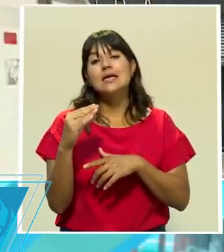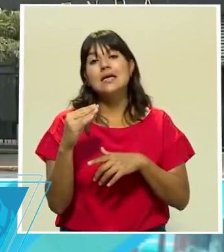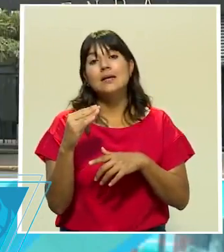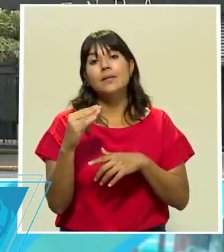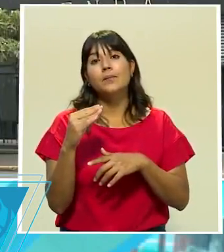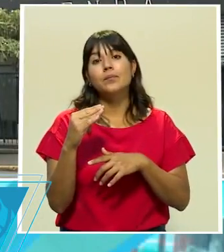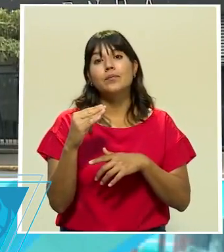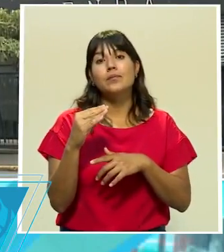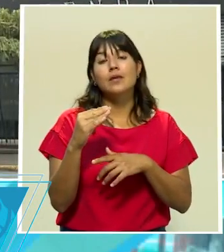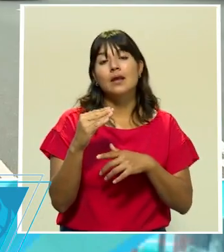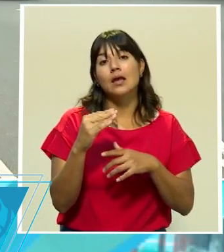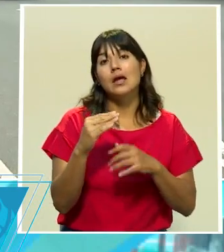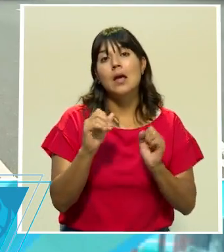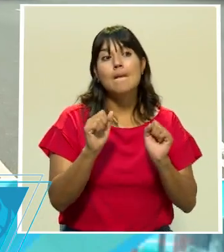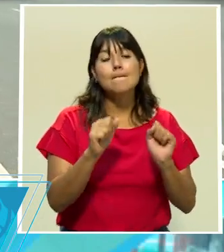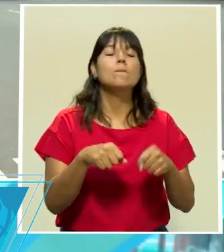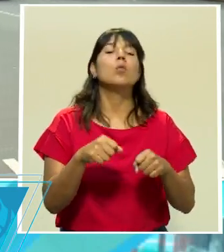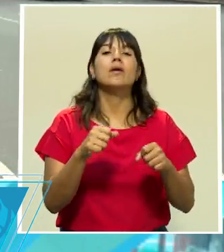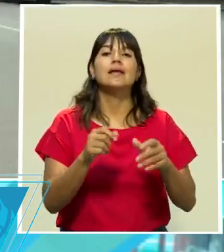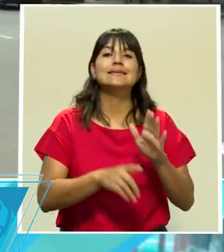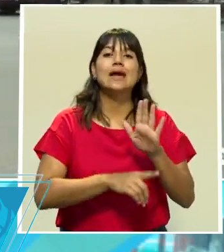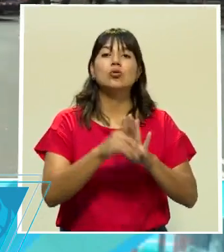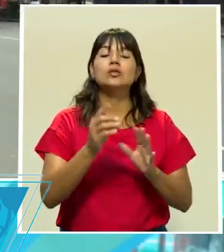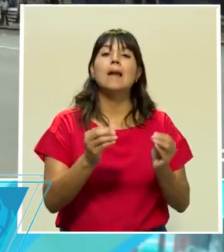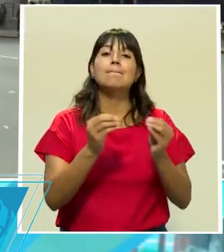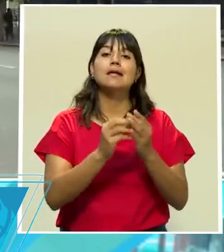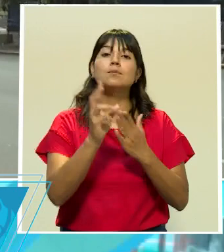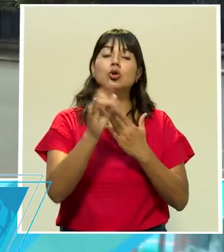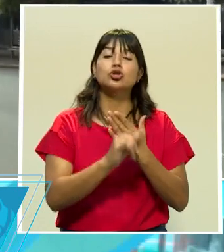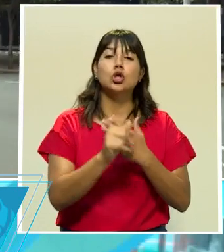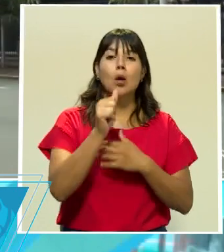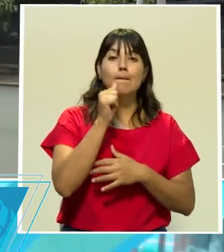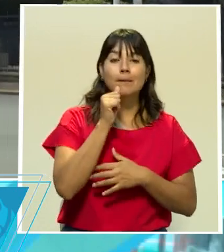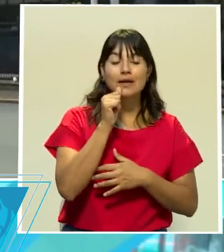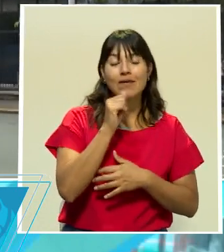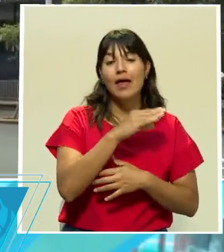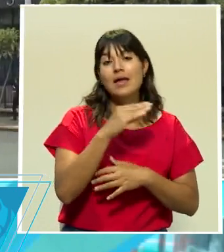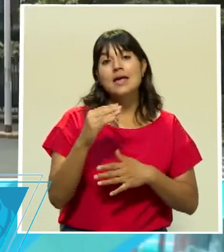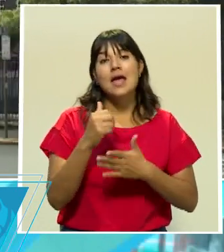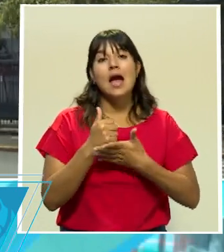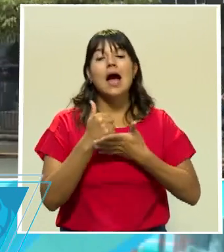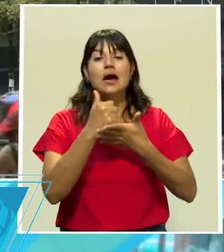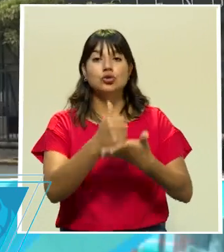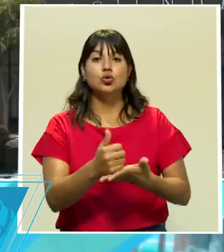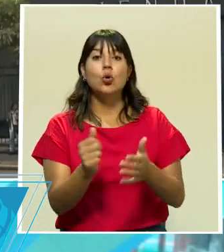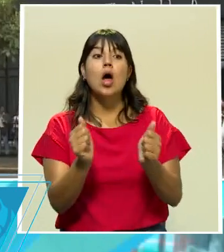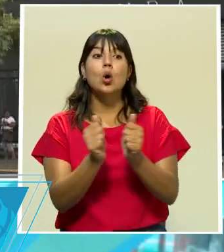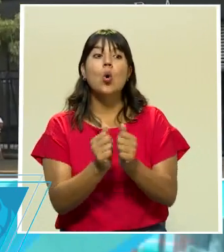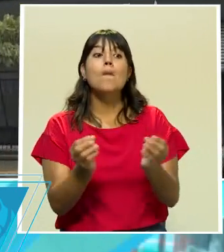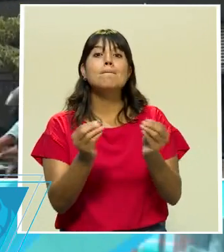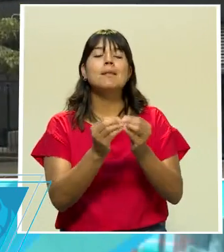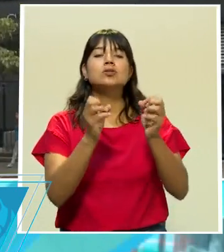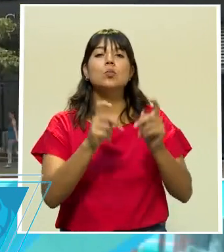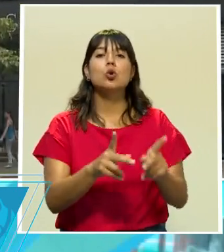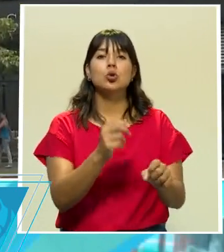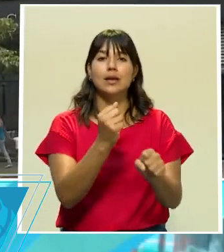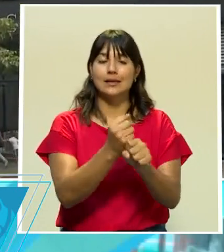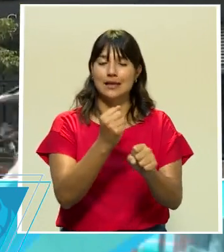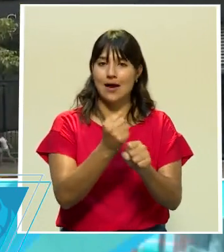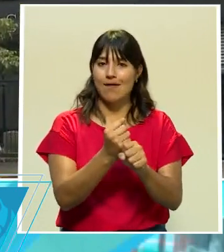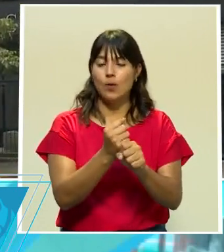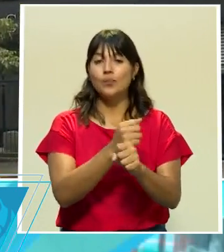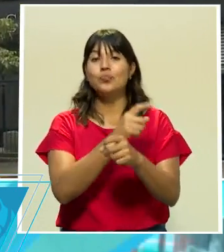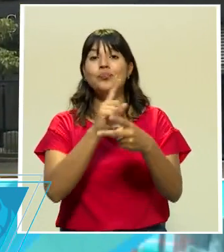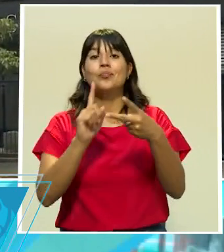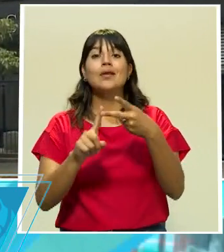proyectos privados, que son los que en definitiva generan desarrollo y que contribuyen a la creación de empleo. El segundo elemento